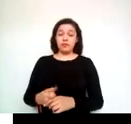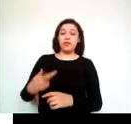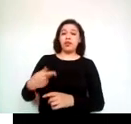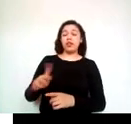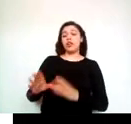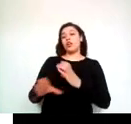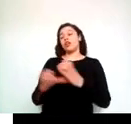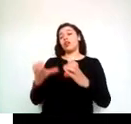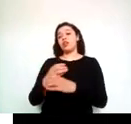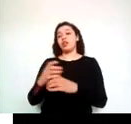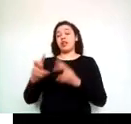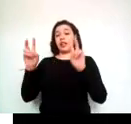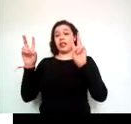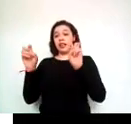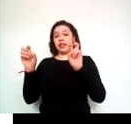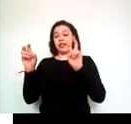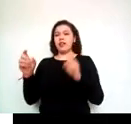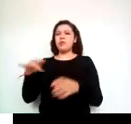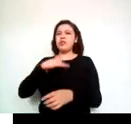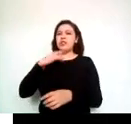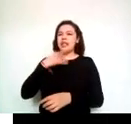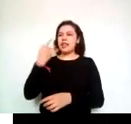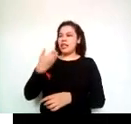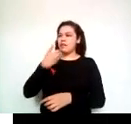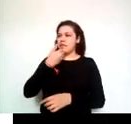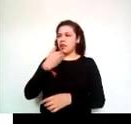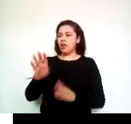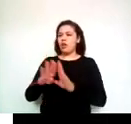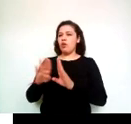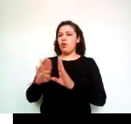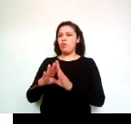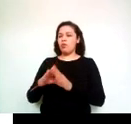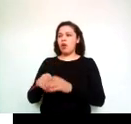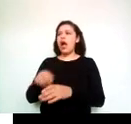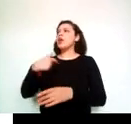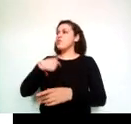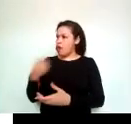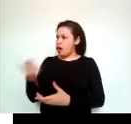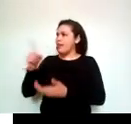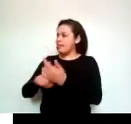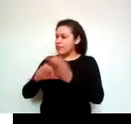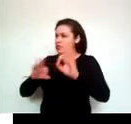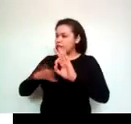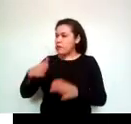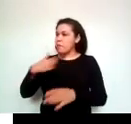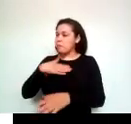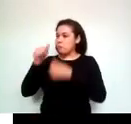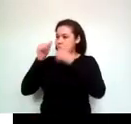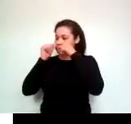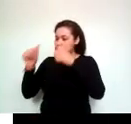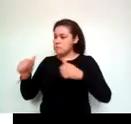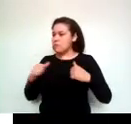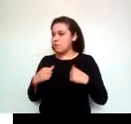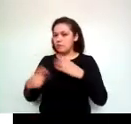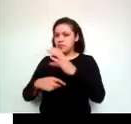el sentido de pertenencia, es decir, qué tanto los empleados se sienten parte de la institución, qué tanto, como se dice coloquialmente,